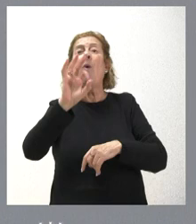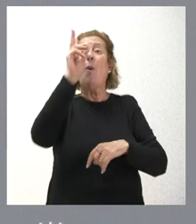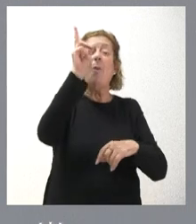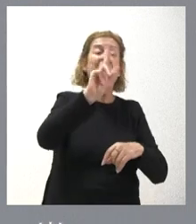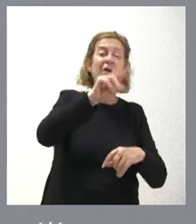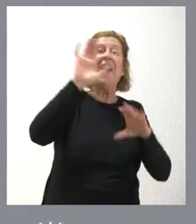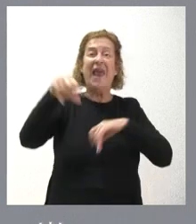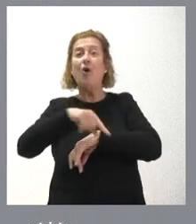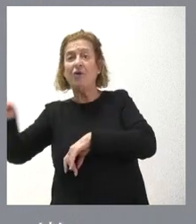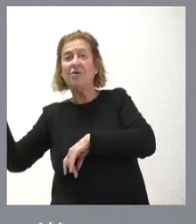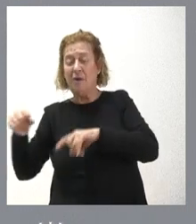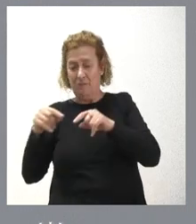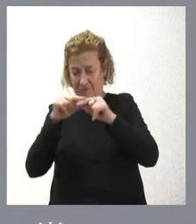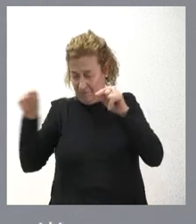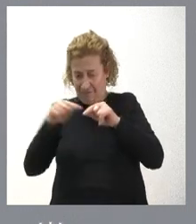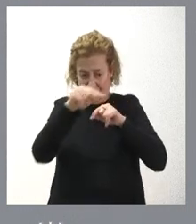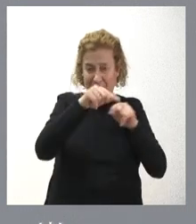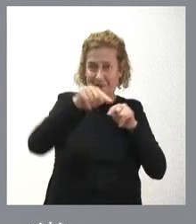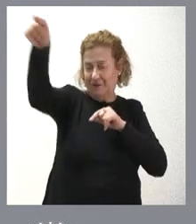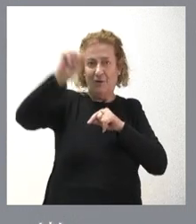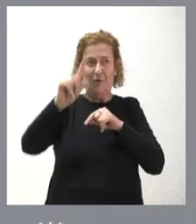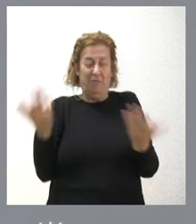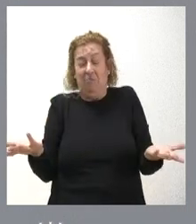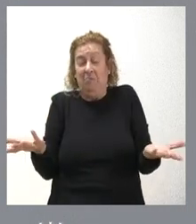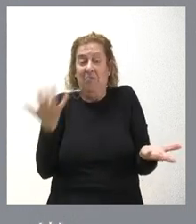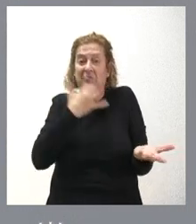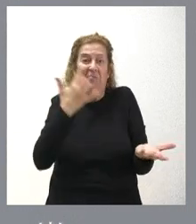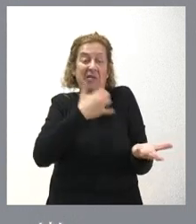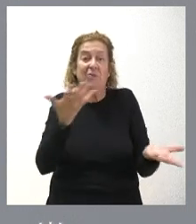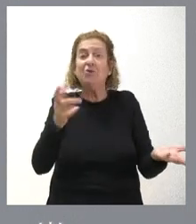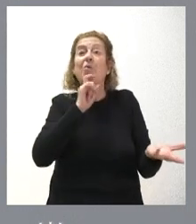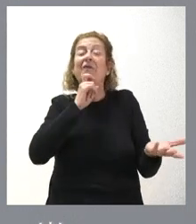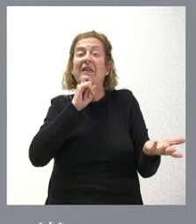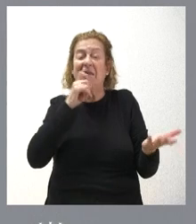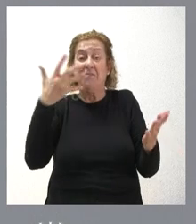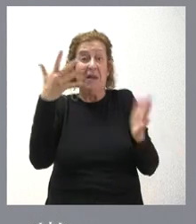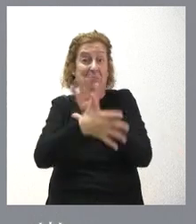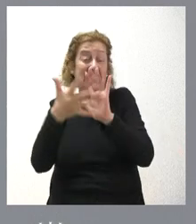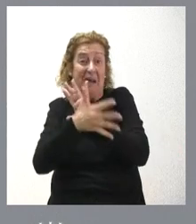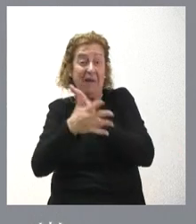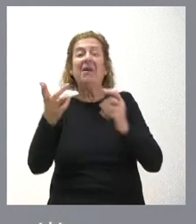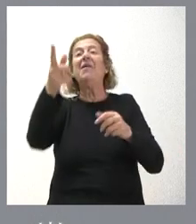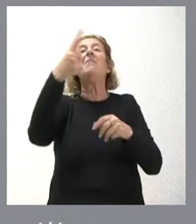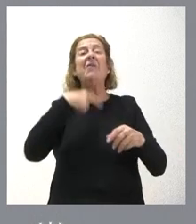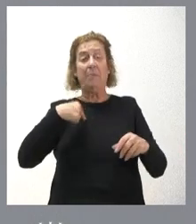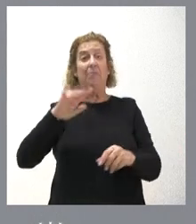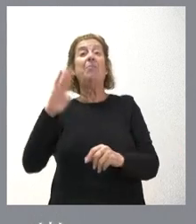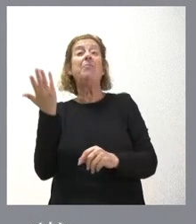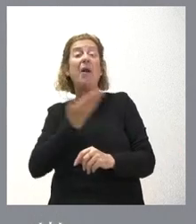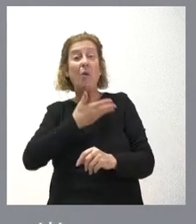no lo es el conjunto del tramo lo cual es una paradoja que resulta difícil de explicar me pregunta usted si nos sentimos